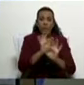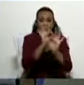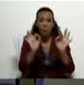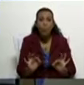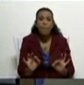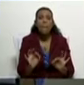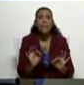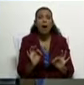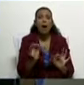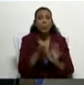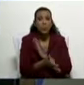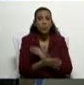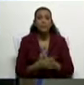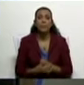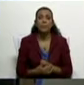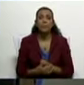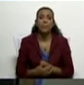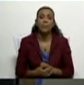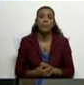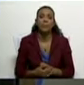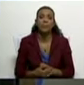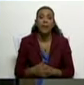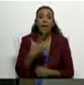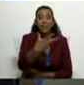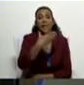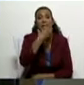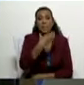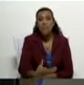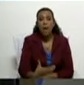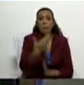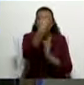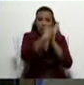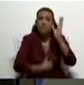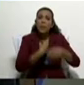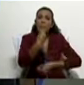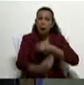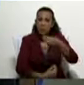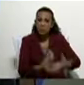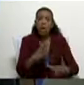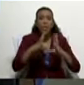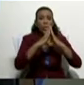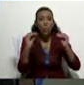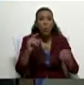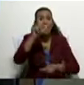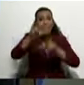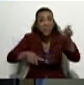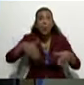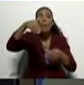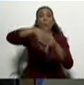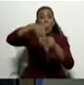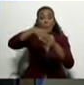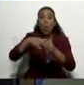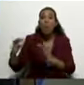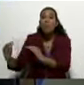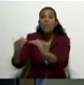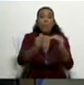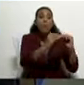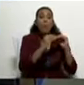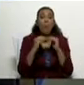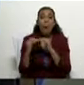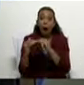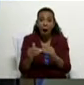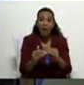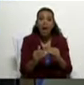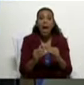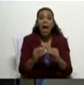cronograma electoral. El 3 de diciembre, todos a votar unidos en